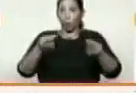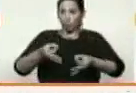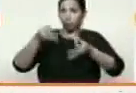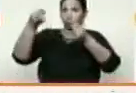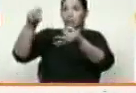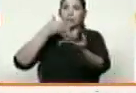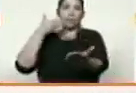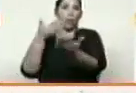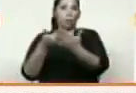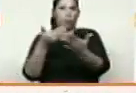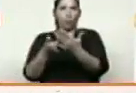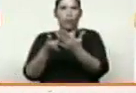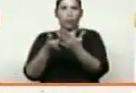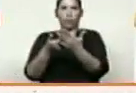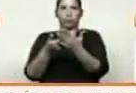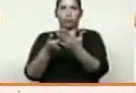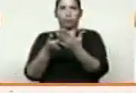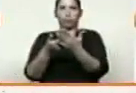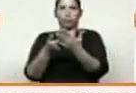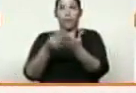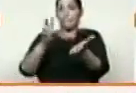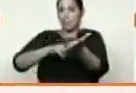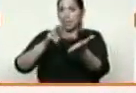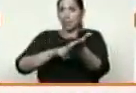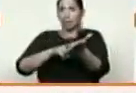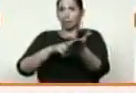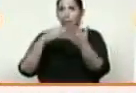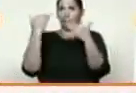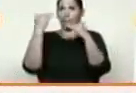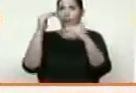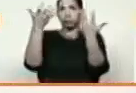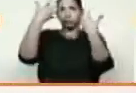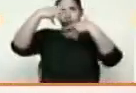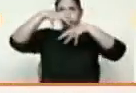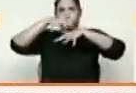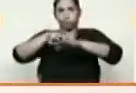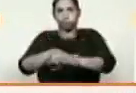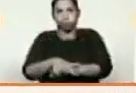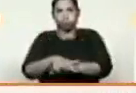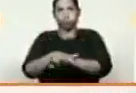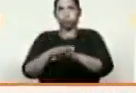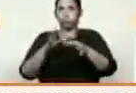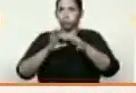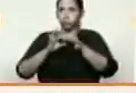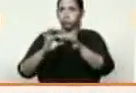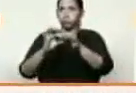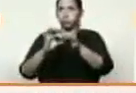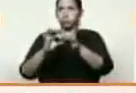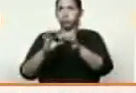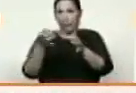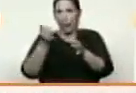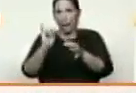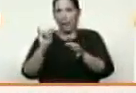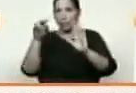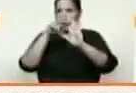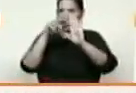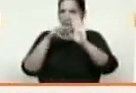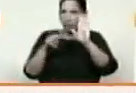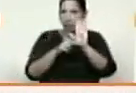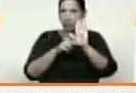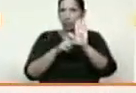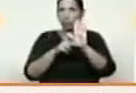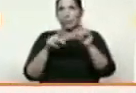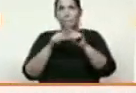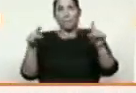propuestas. La verdad es que la fase de integración normativa está hecha. La verdad es que